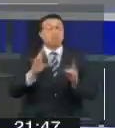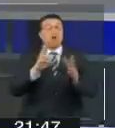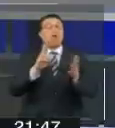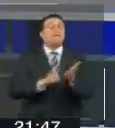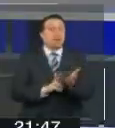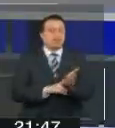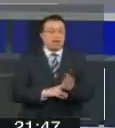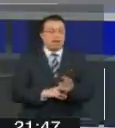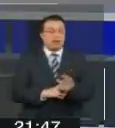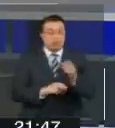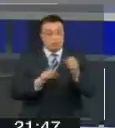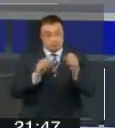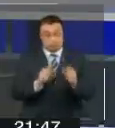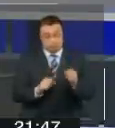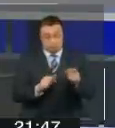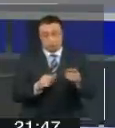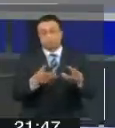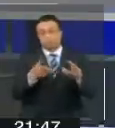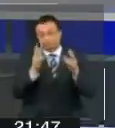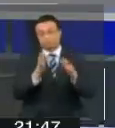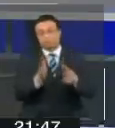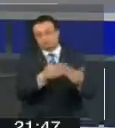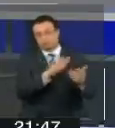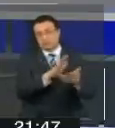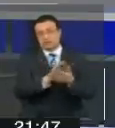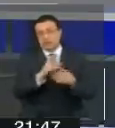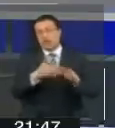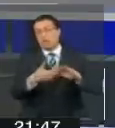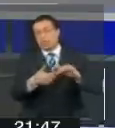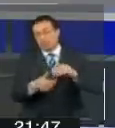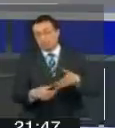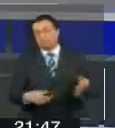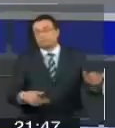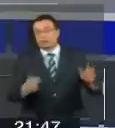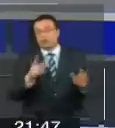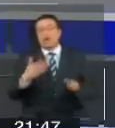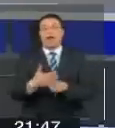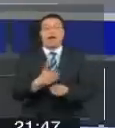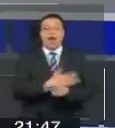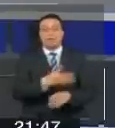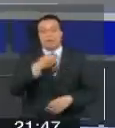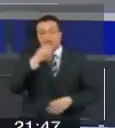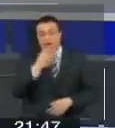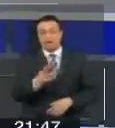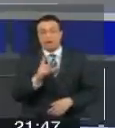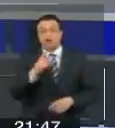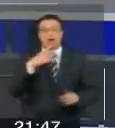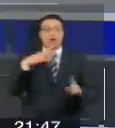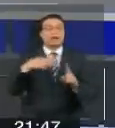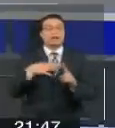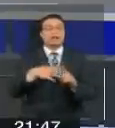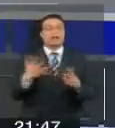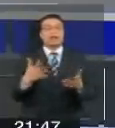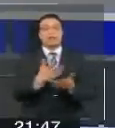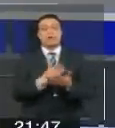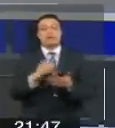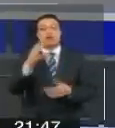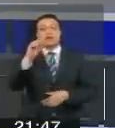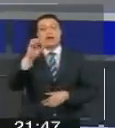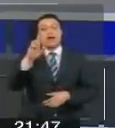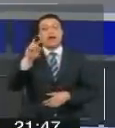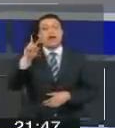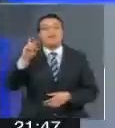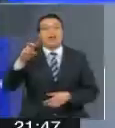ejecuciones, ¿uno podría disculpar a Juan Emilio Cheire por no haber hablado antes, por no haber criticado lo que pasó en la Caravana de la